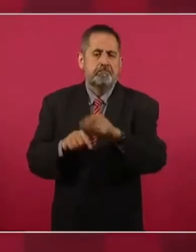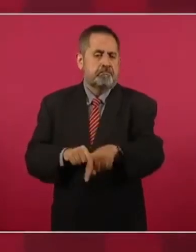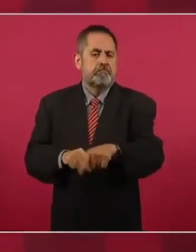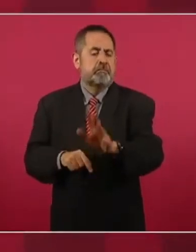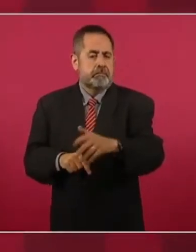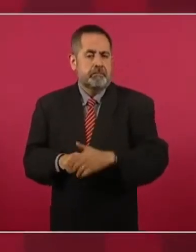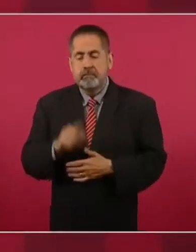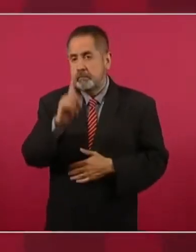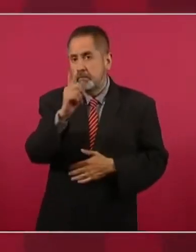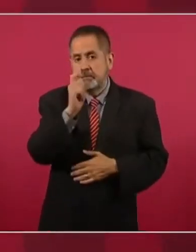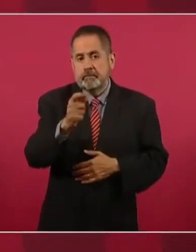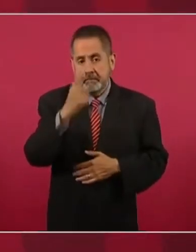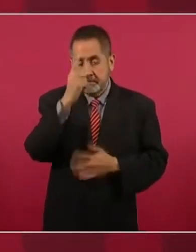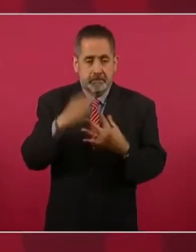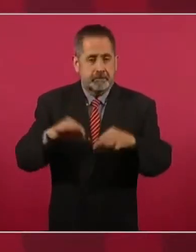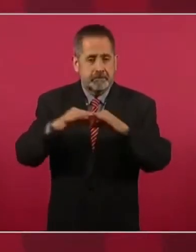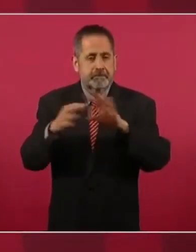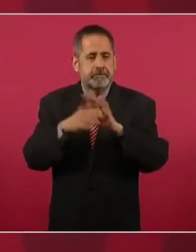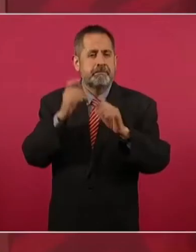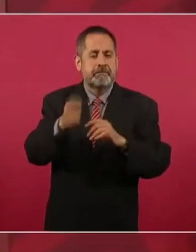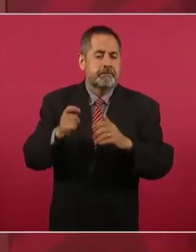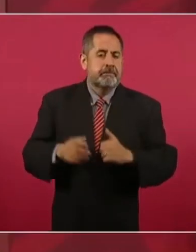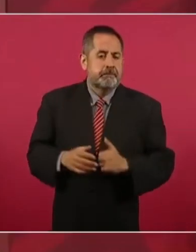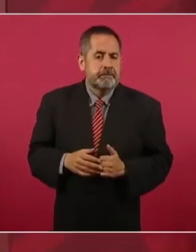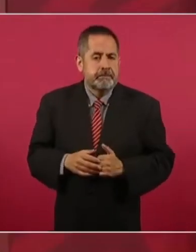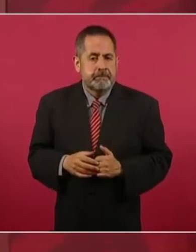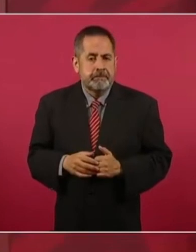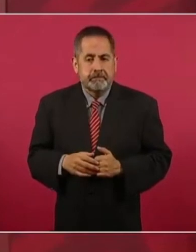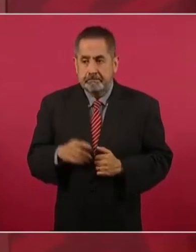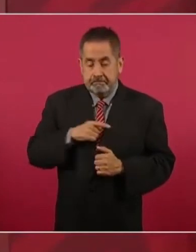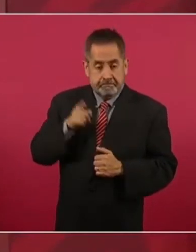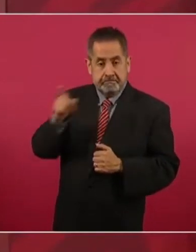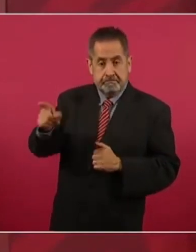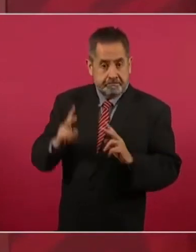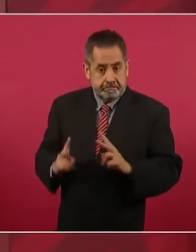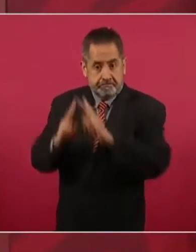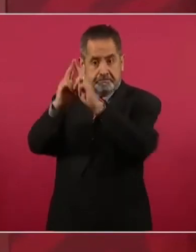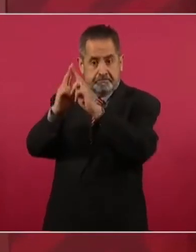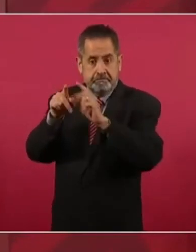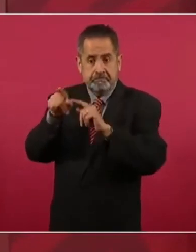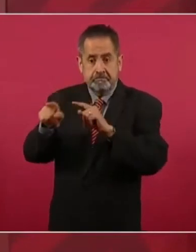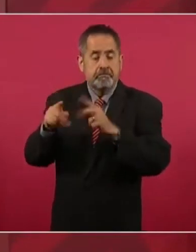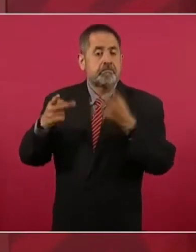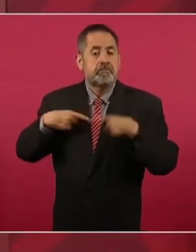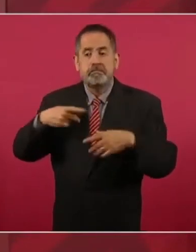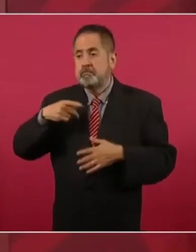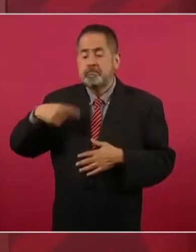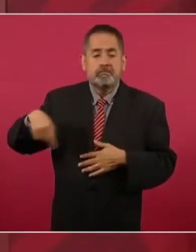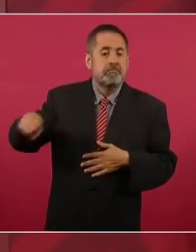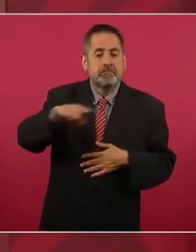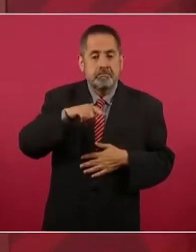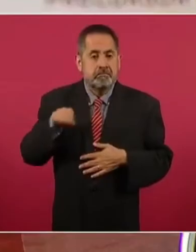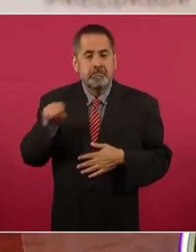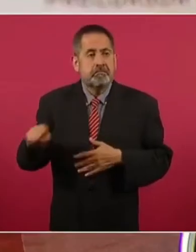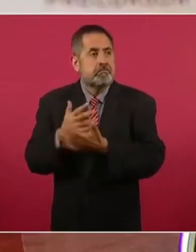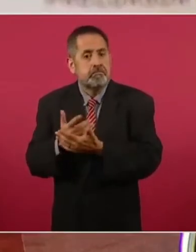cosas que nos importa mucho, vamos a Poza Rica y está la gente